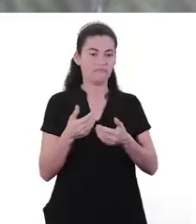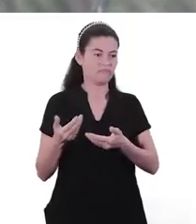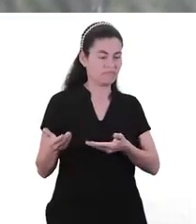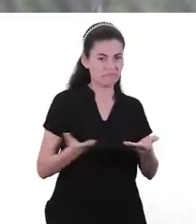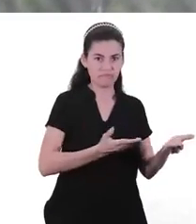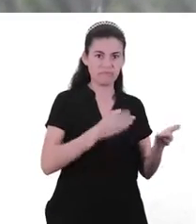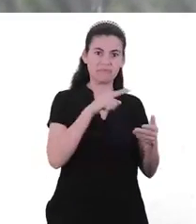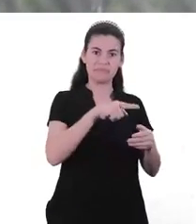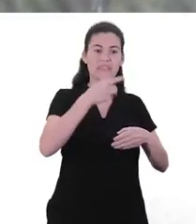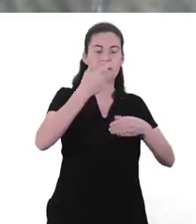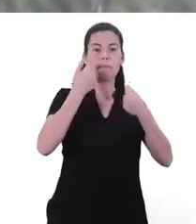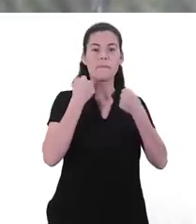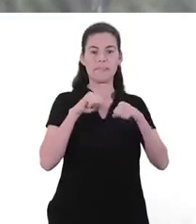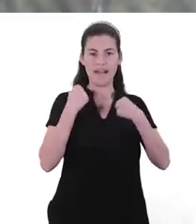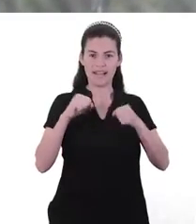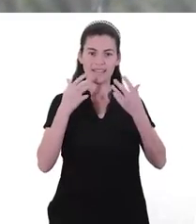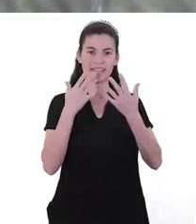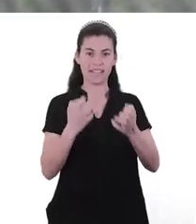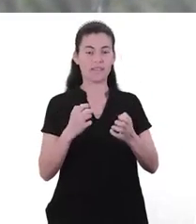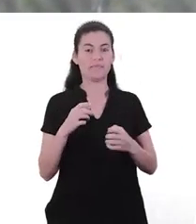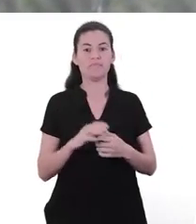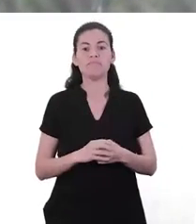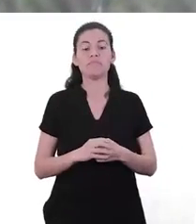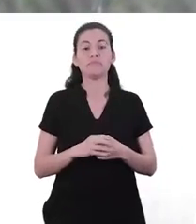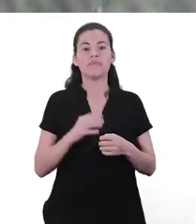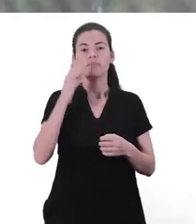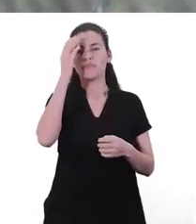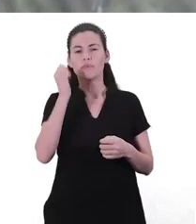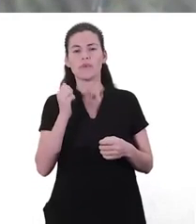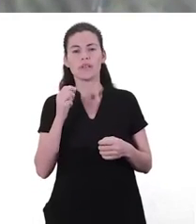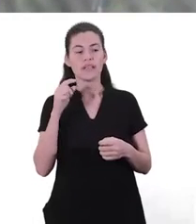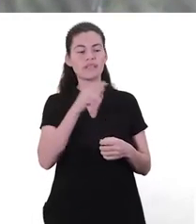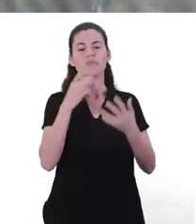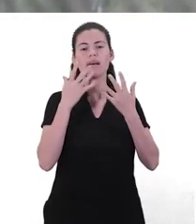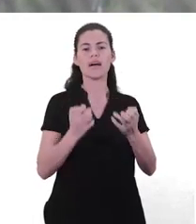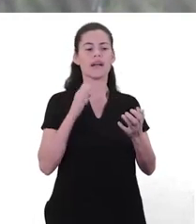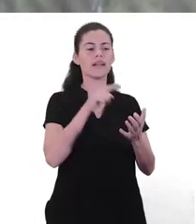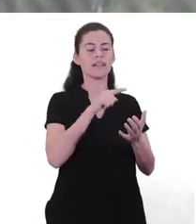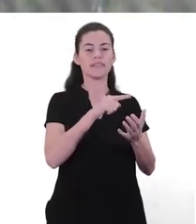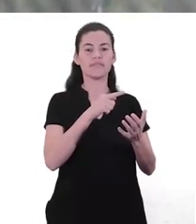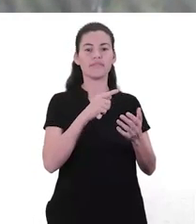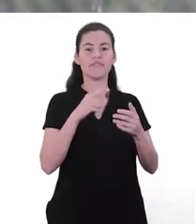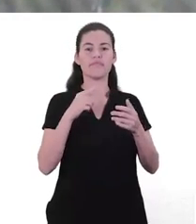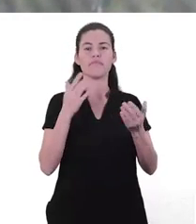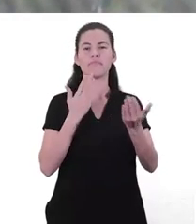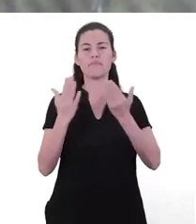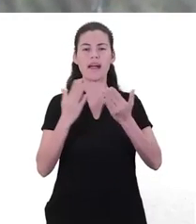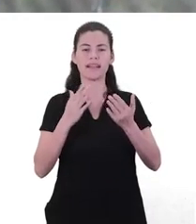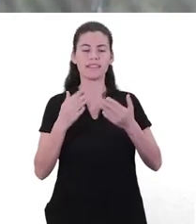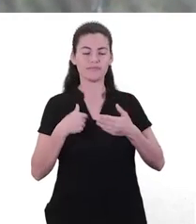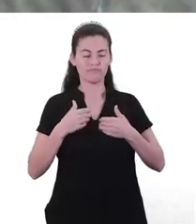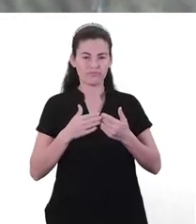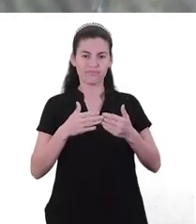a la locura que hay ahí y es otra cosa, y es tal cual porque, o sea, el arte es como una metodología de aprendizaje